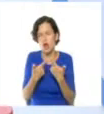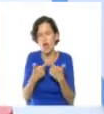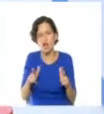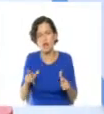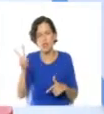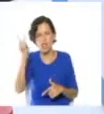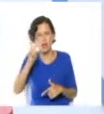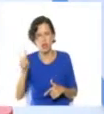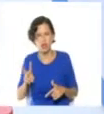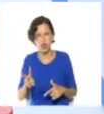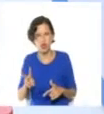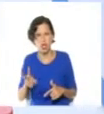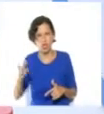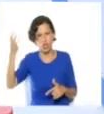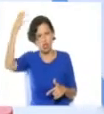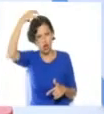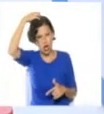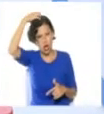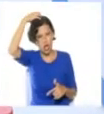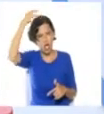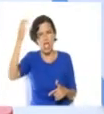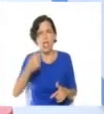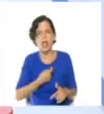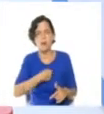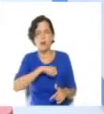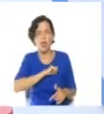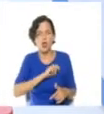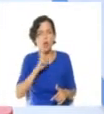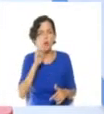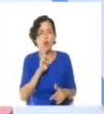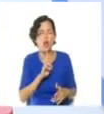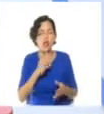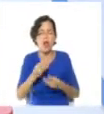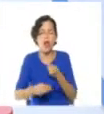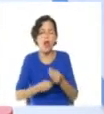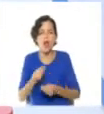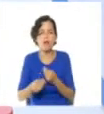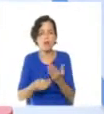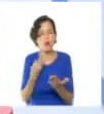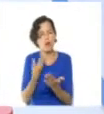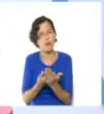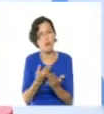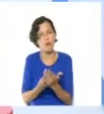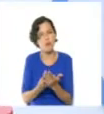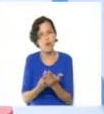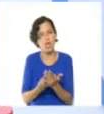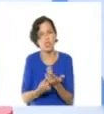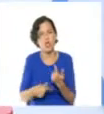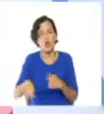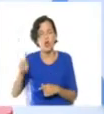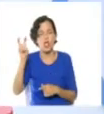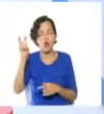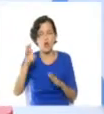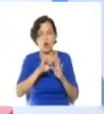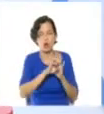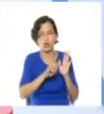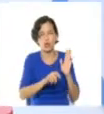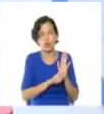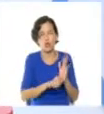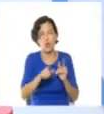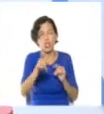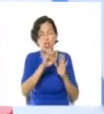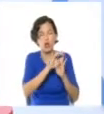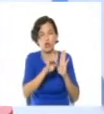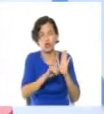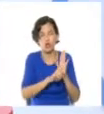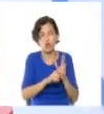el Imperio Español, el libertador Bolívar hace una propuesta y promulga una nueva constitución. Esta